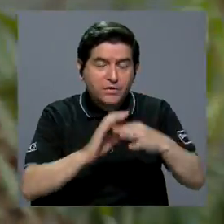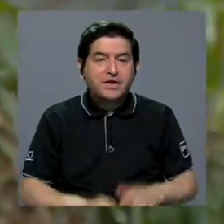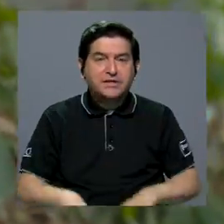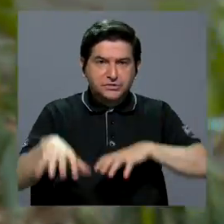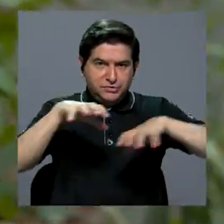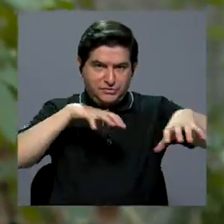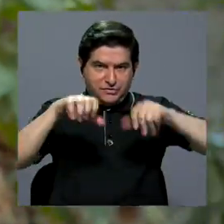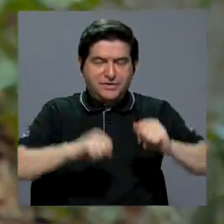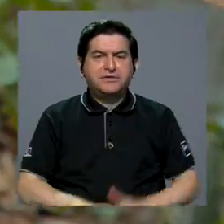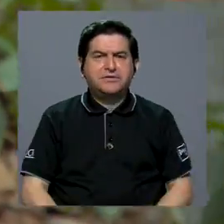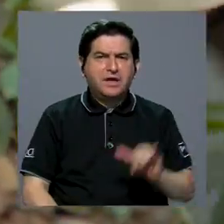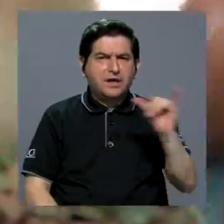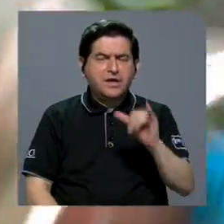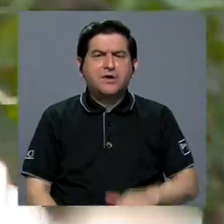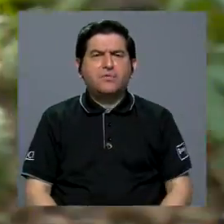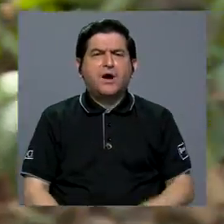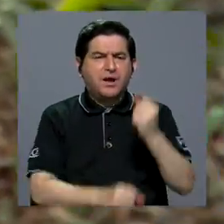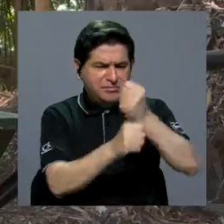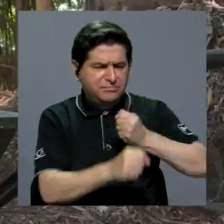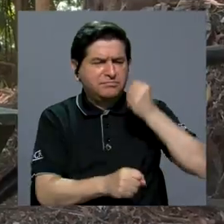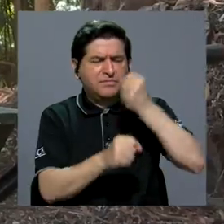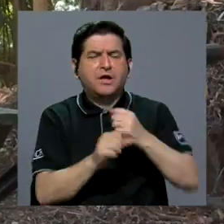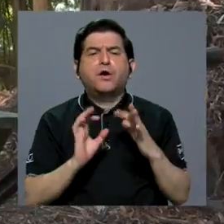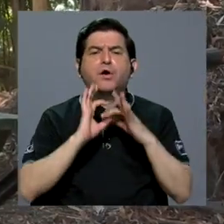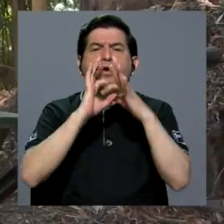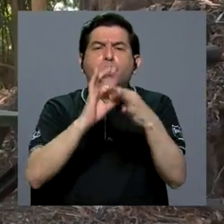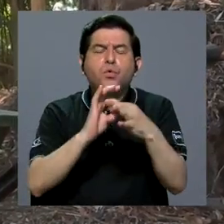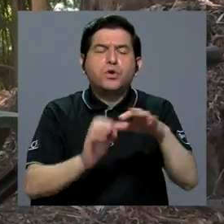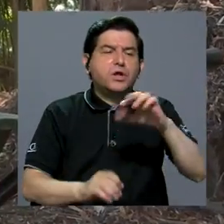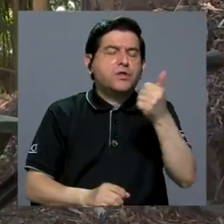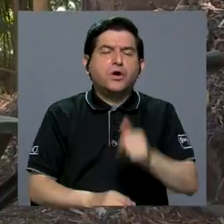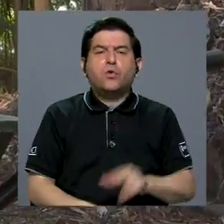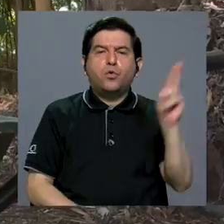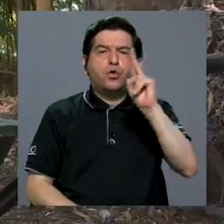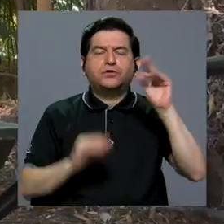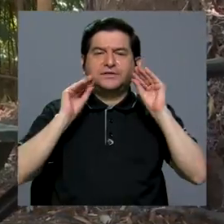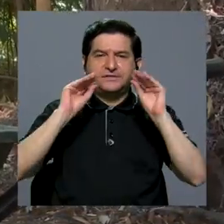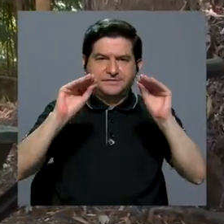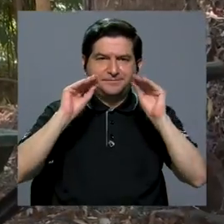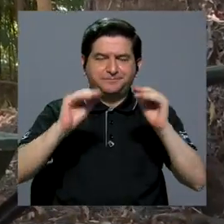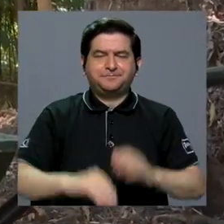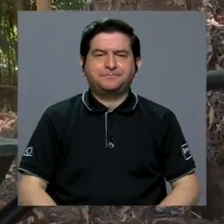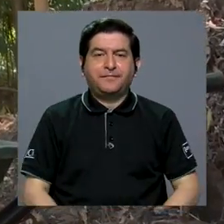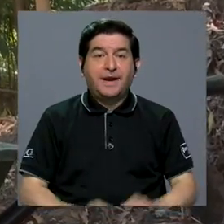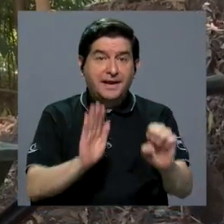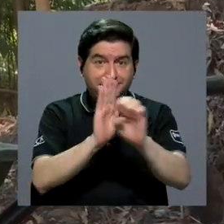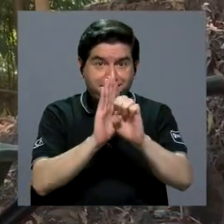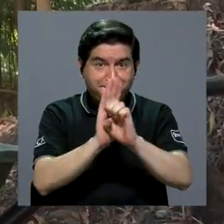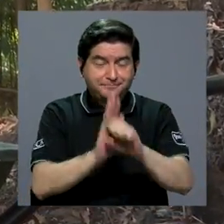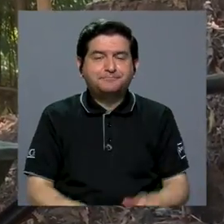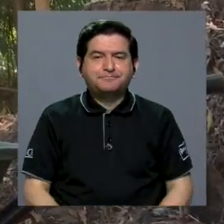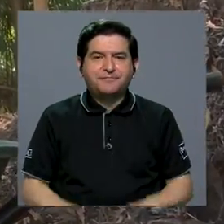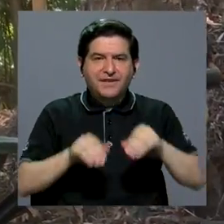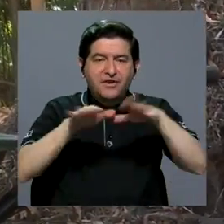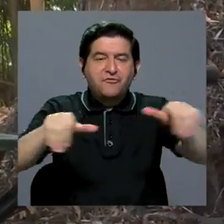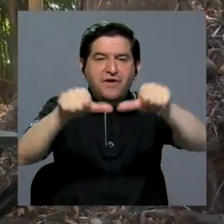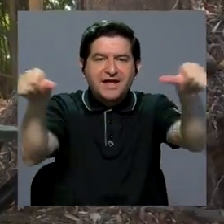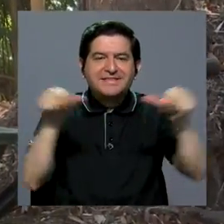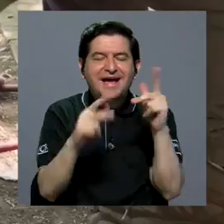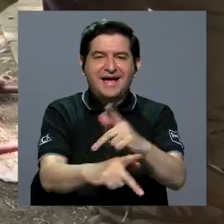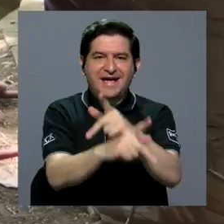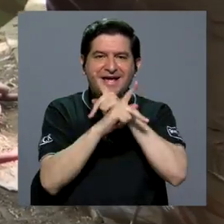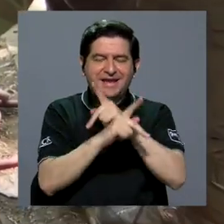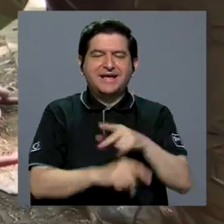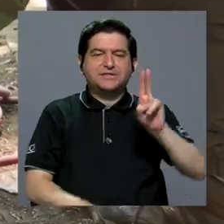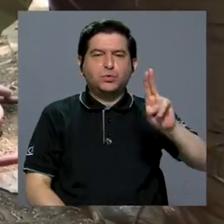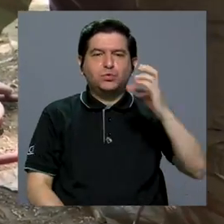estas actividades también se pudo trabajar en conjunto con otras unidades académicas, como por ejemplo la Red de Áreas